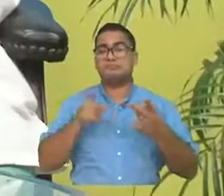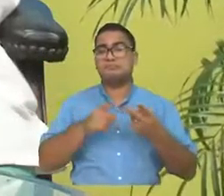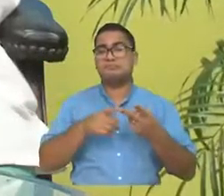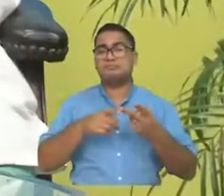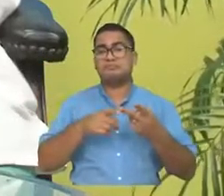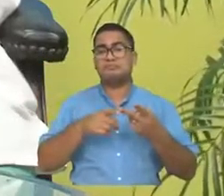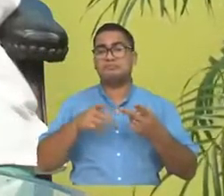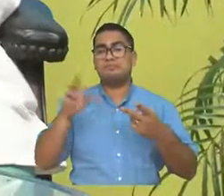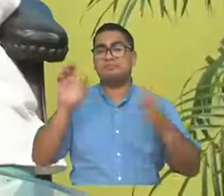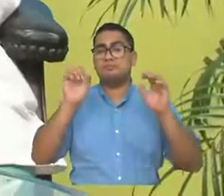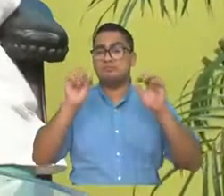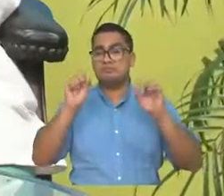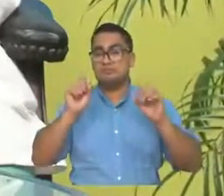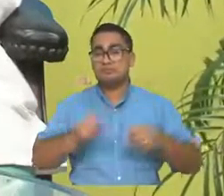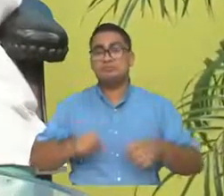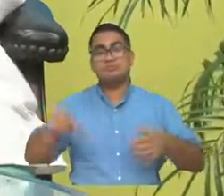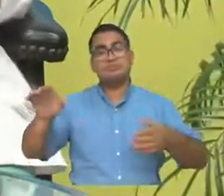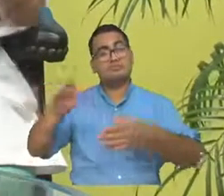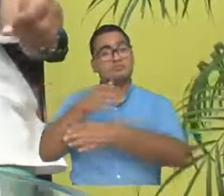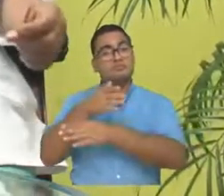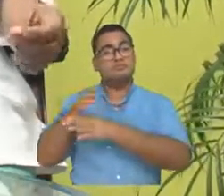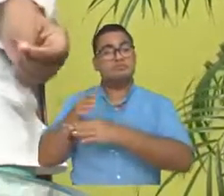virus que se presenta en animales.